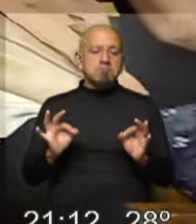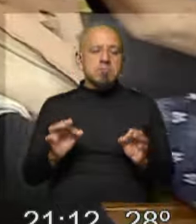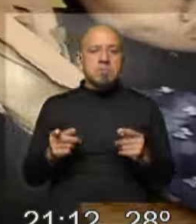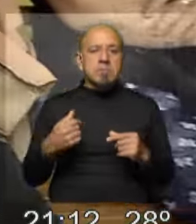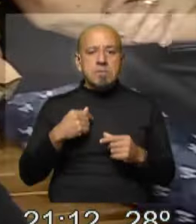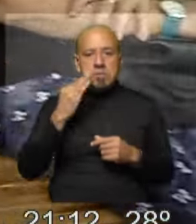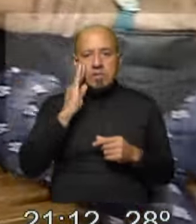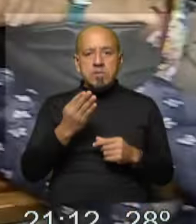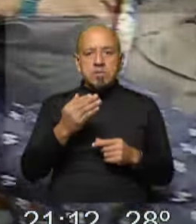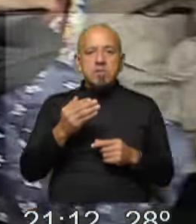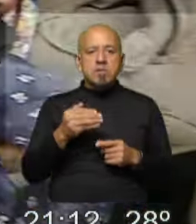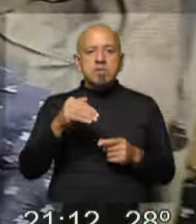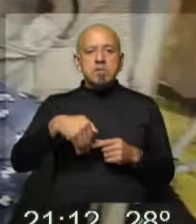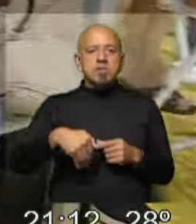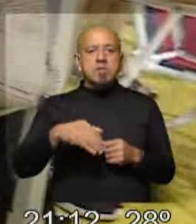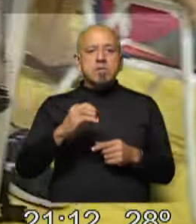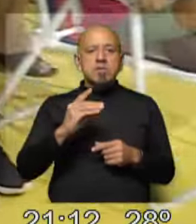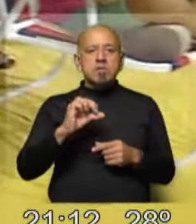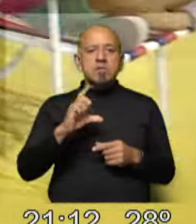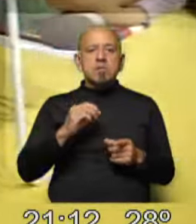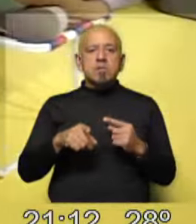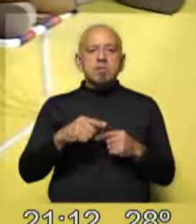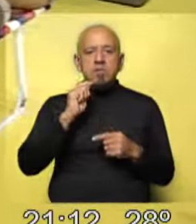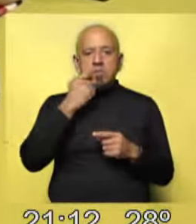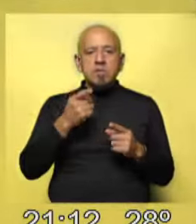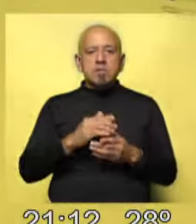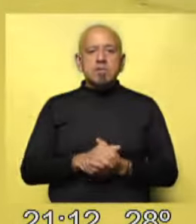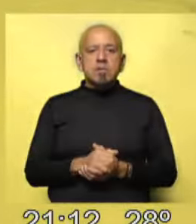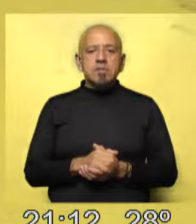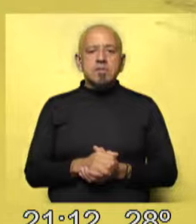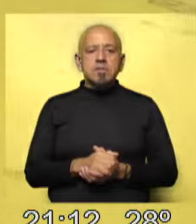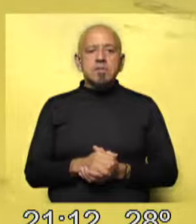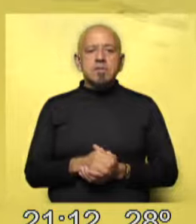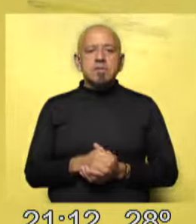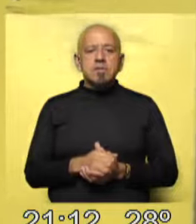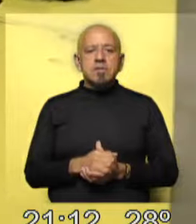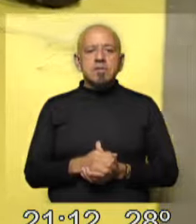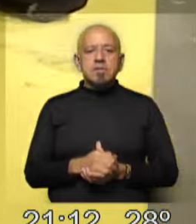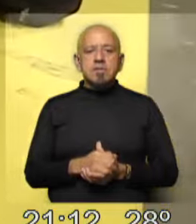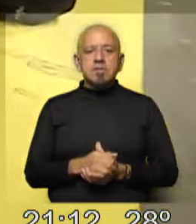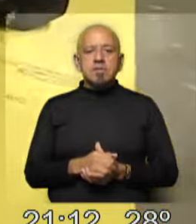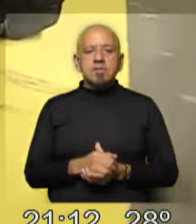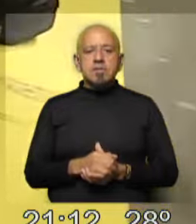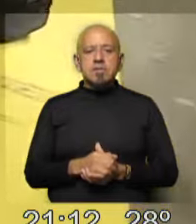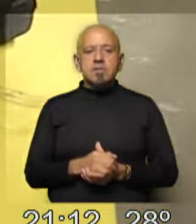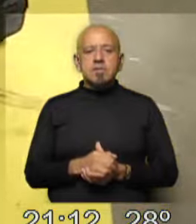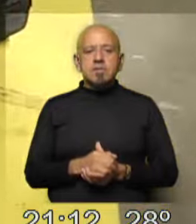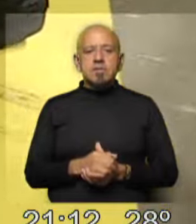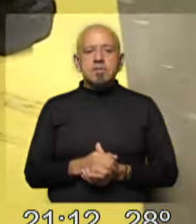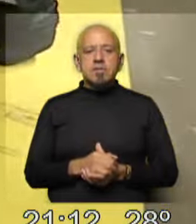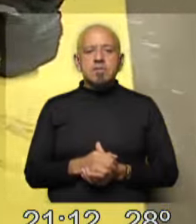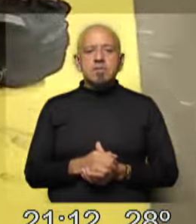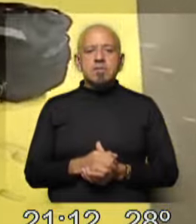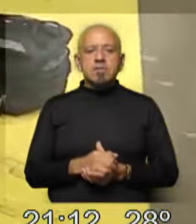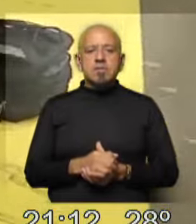Yo conocí el mercado y ahora lo veo Está bueno es un espacio lindo bueno Muchas gracias que remonte a ver si remonta este